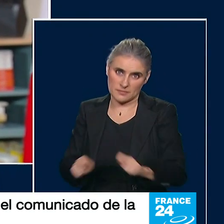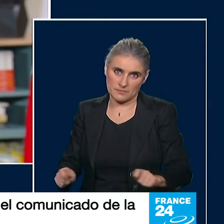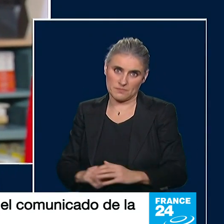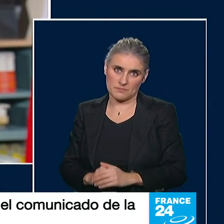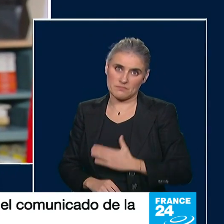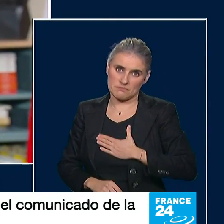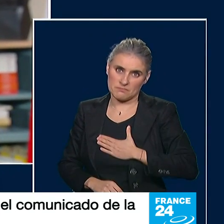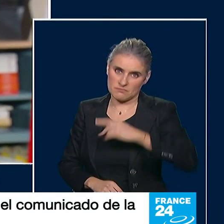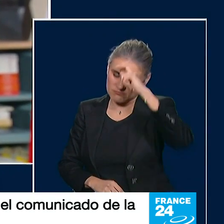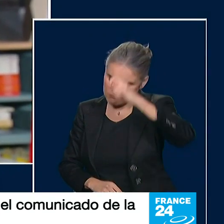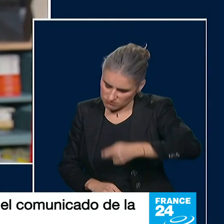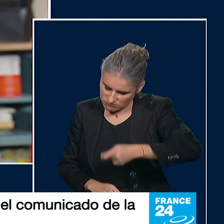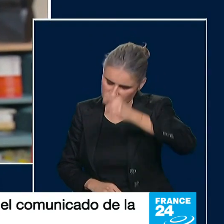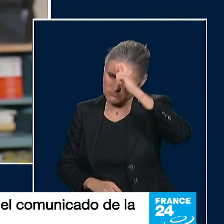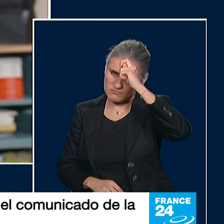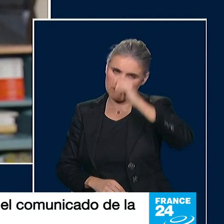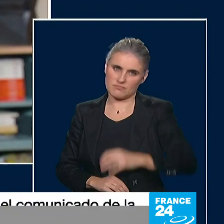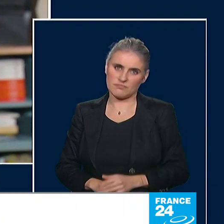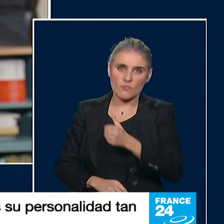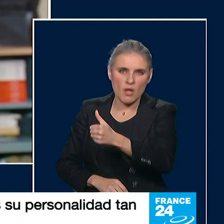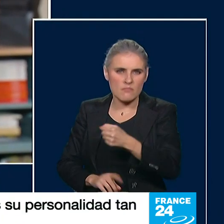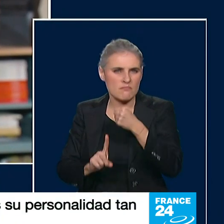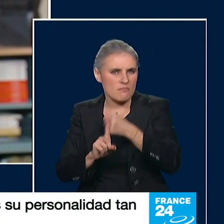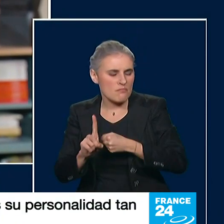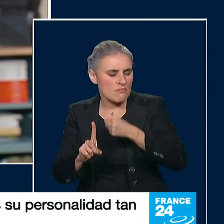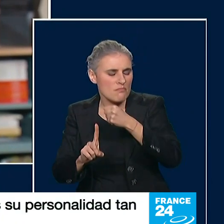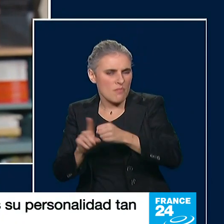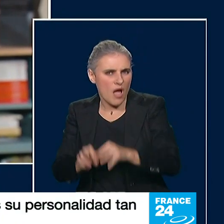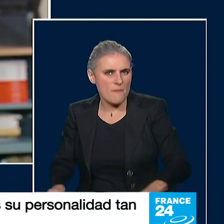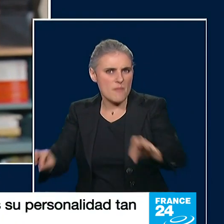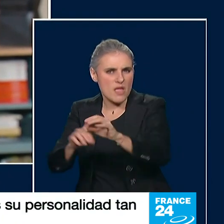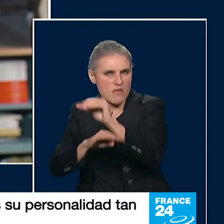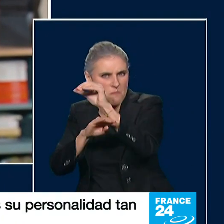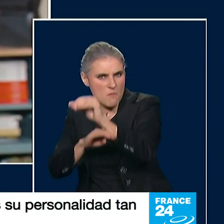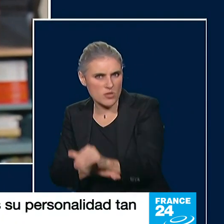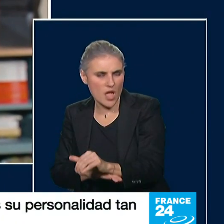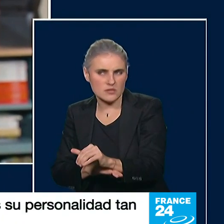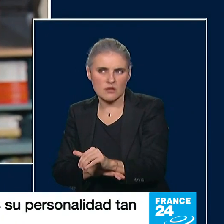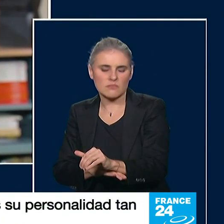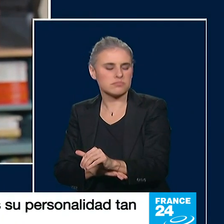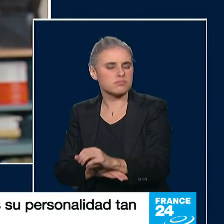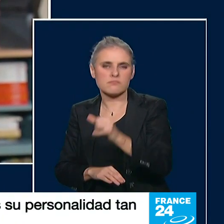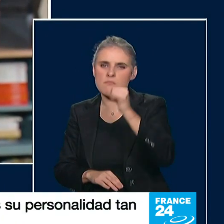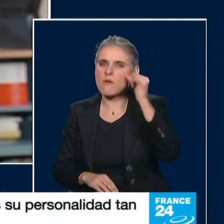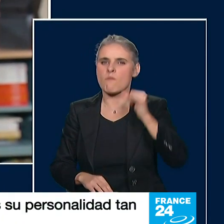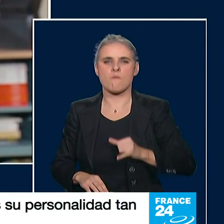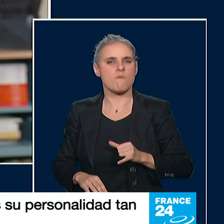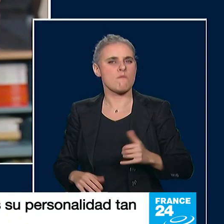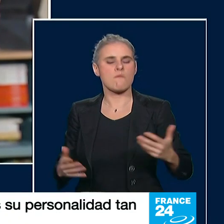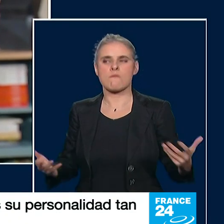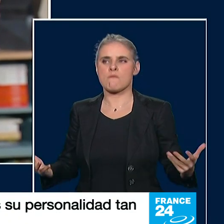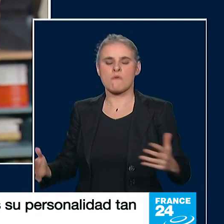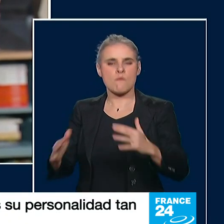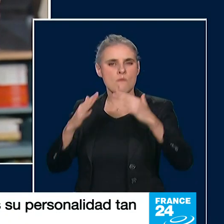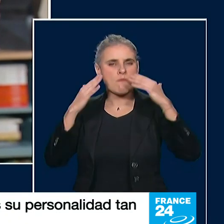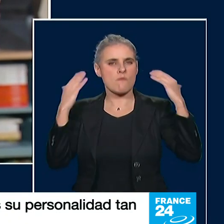mis queridos compatriotas quiero decir aquí y esta noche que en vuestro nombre a nuestros amigos ucranianos los respetamos y los admiramos su lucha por